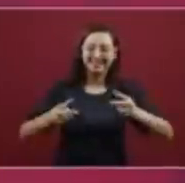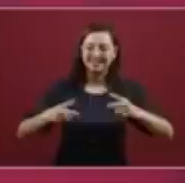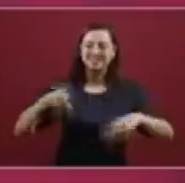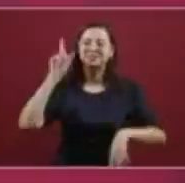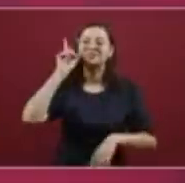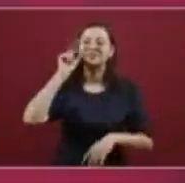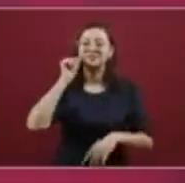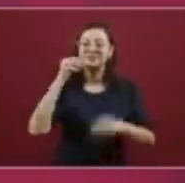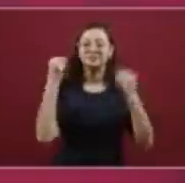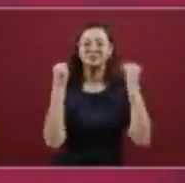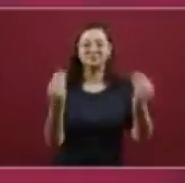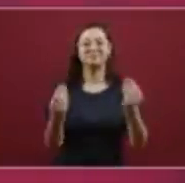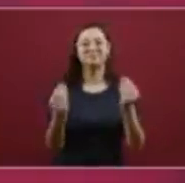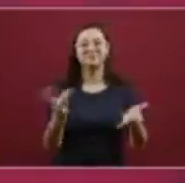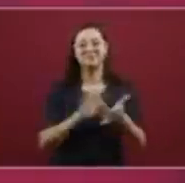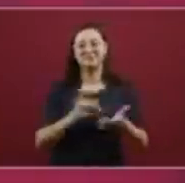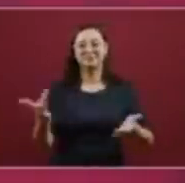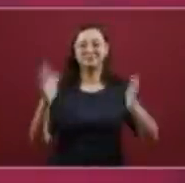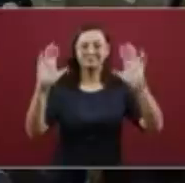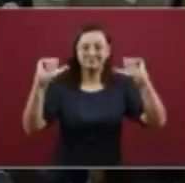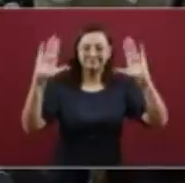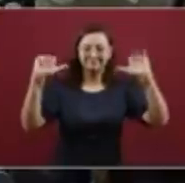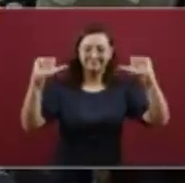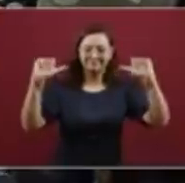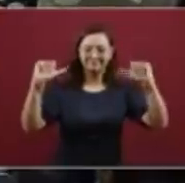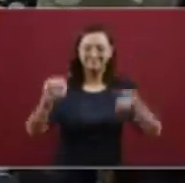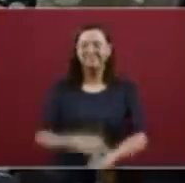Nos vemos mañana. Muchas gracias. Adiós, adiós.